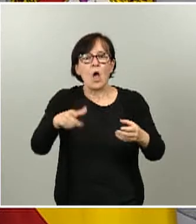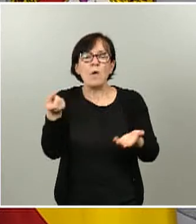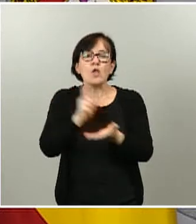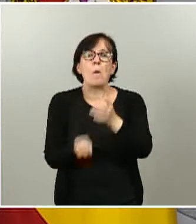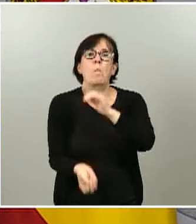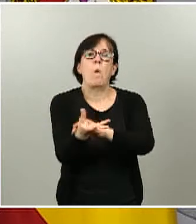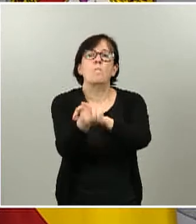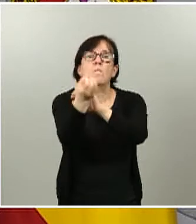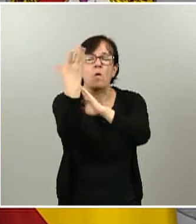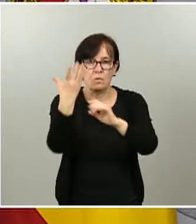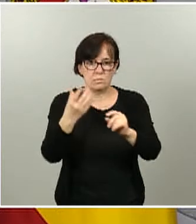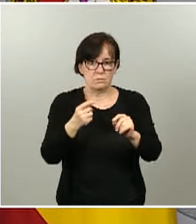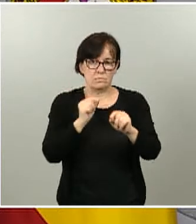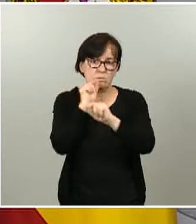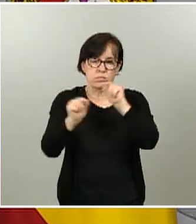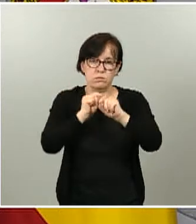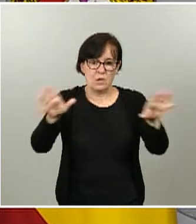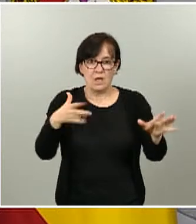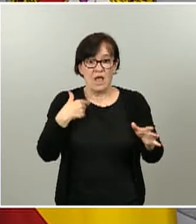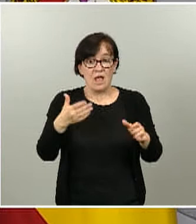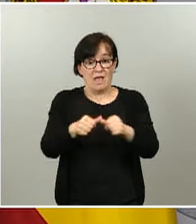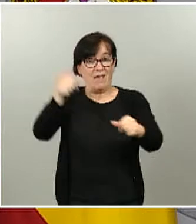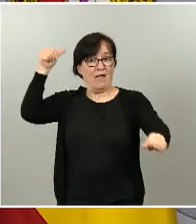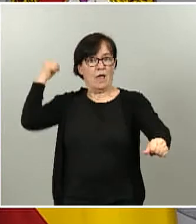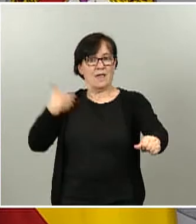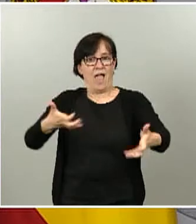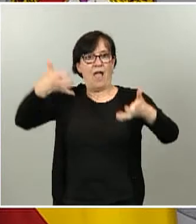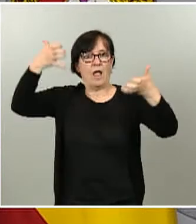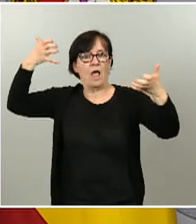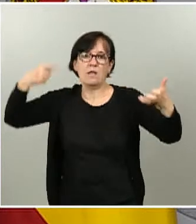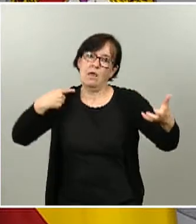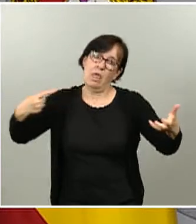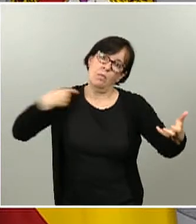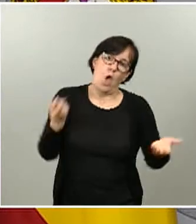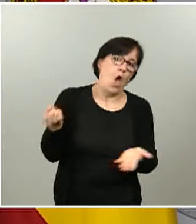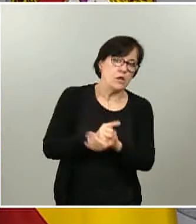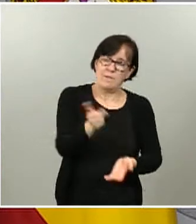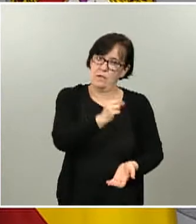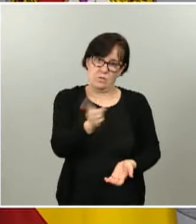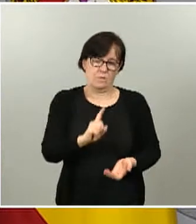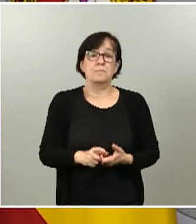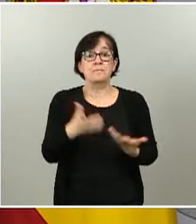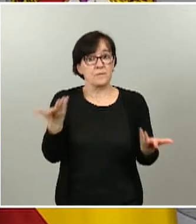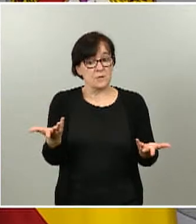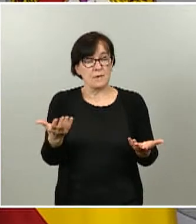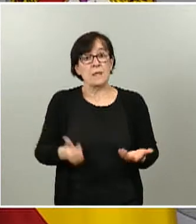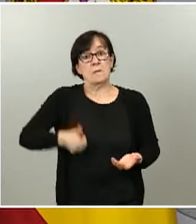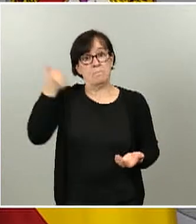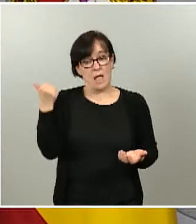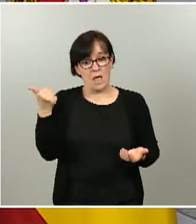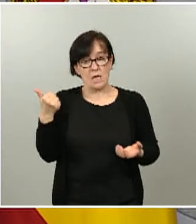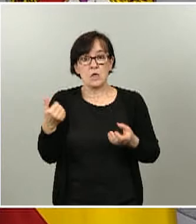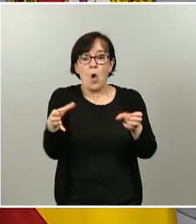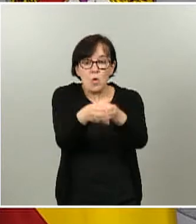provoquen, tirar por tierra todo aquello que con tanto esfuerzo han conseguido los ciudadanos. Así que cuanto más formaciones políticas se